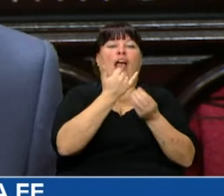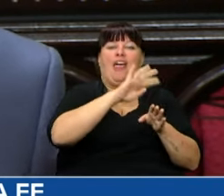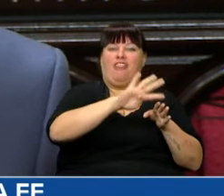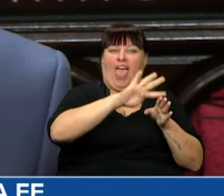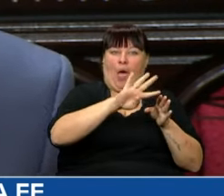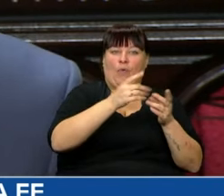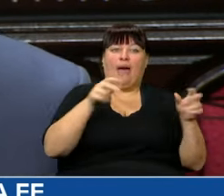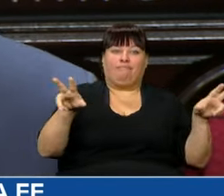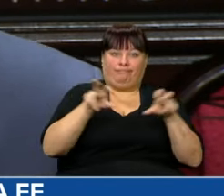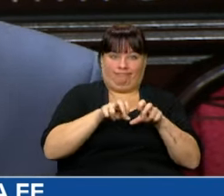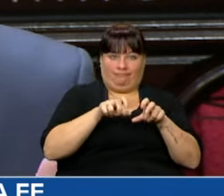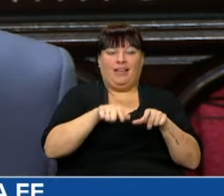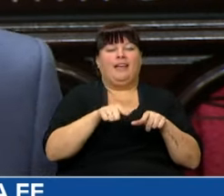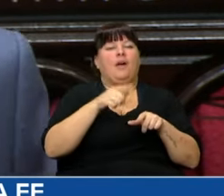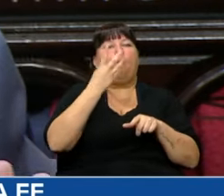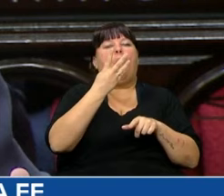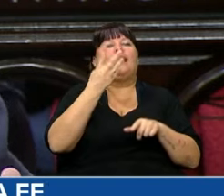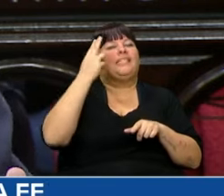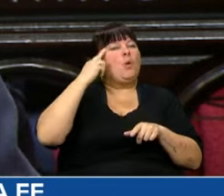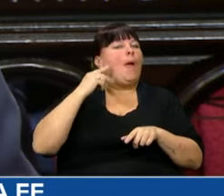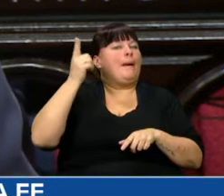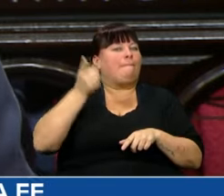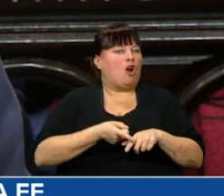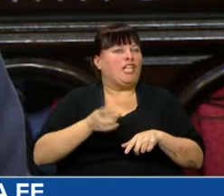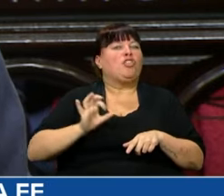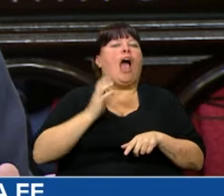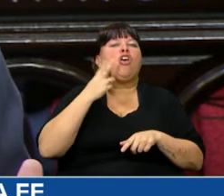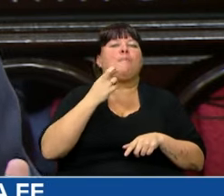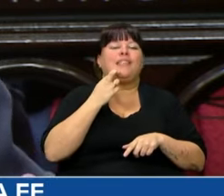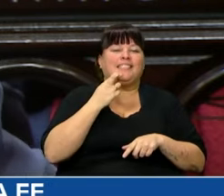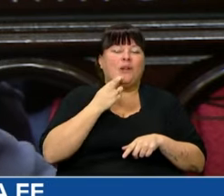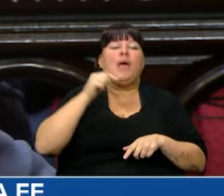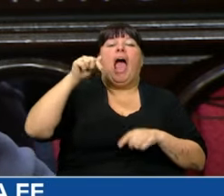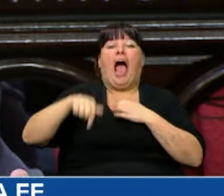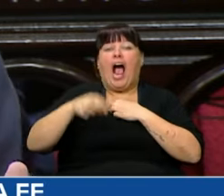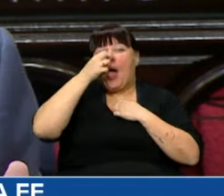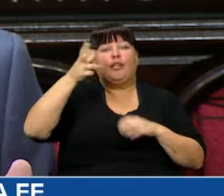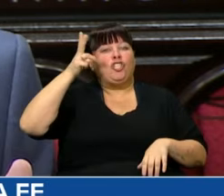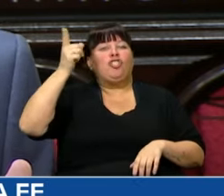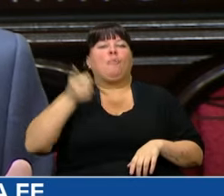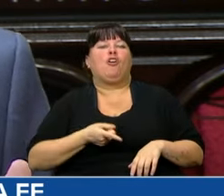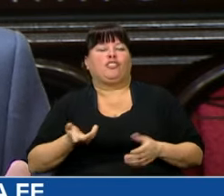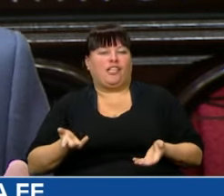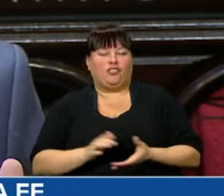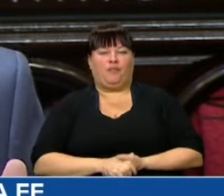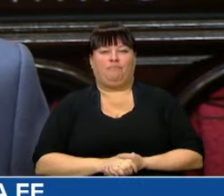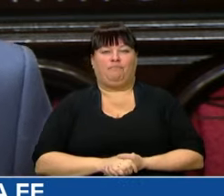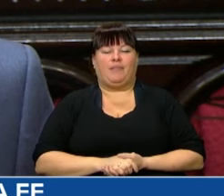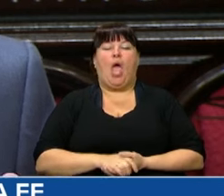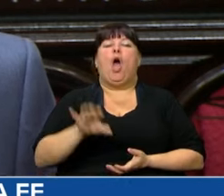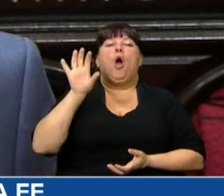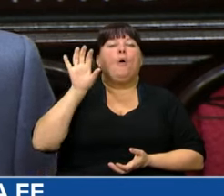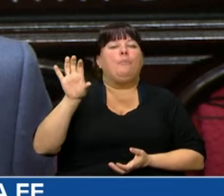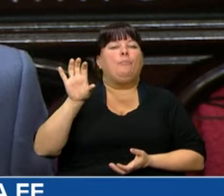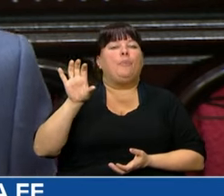deuda respecto a los recursos corrientes, era del 49% en el 2019, ahora del 28%. La